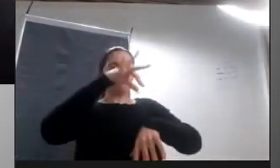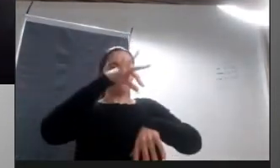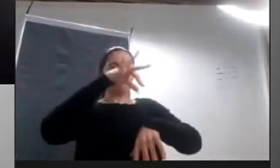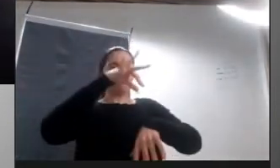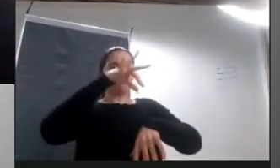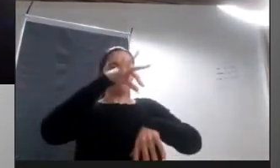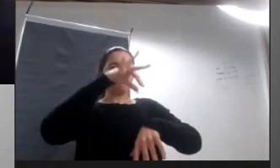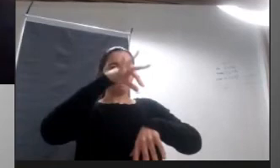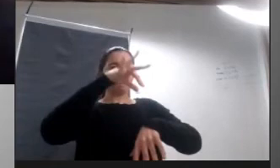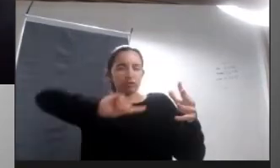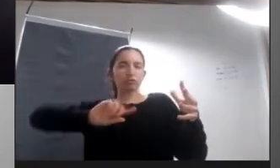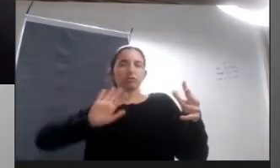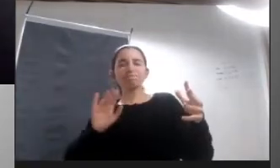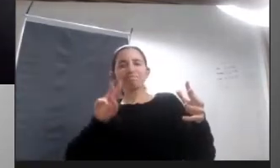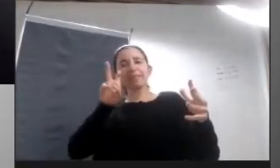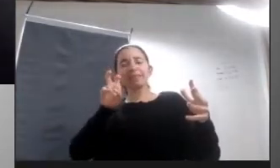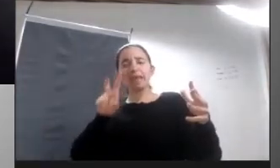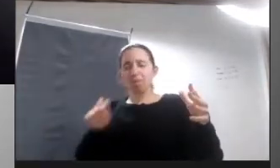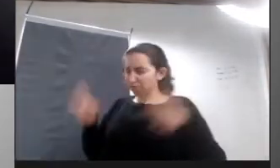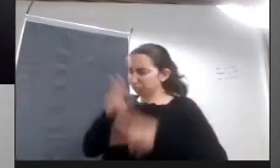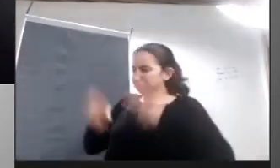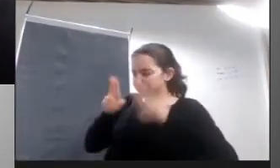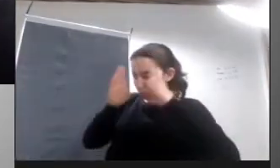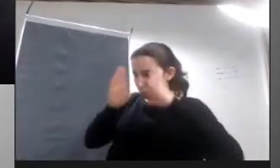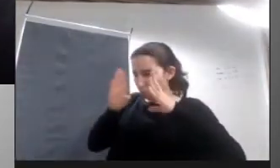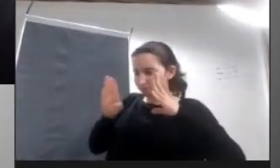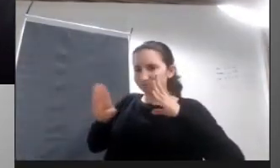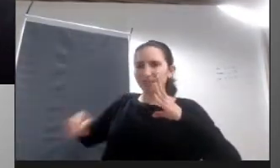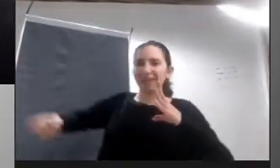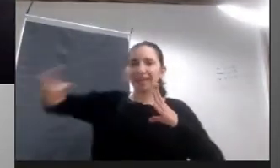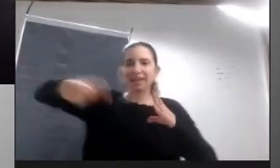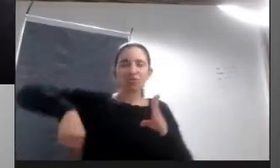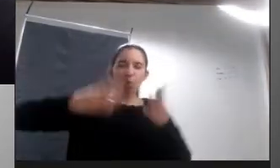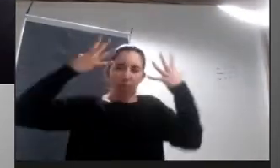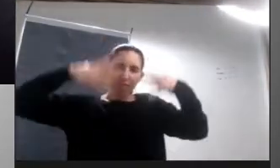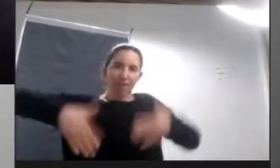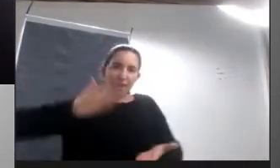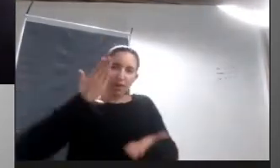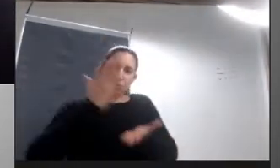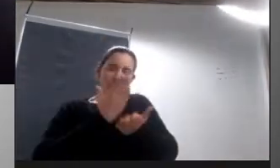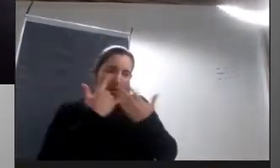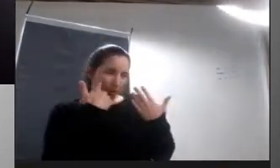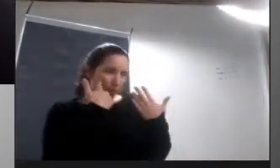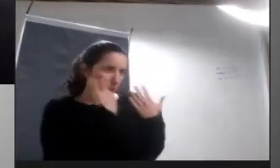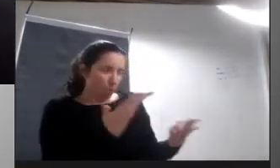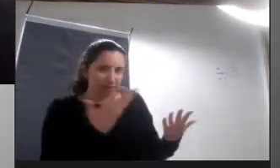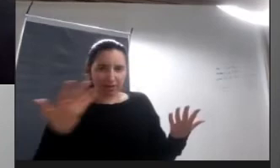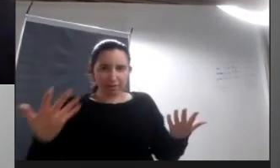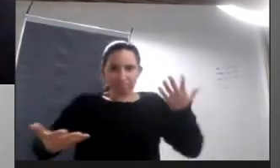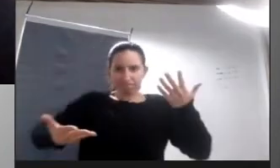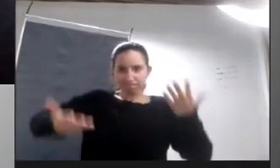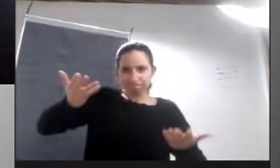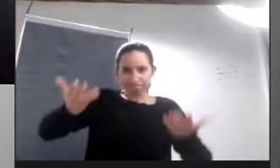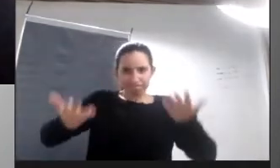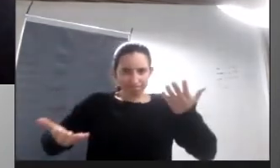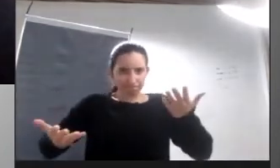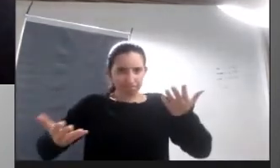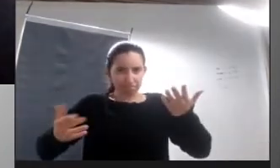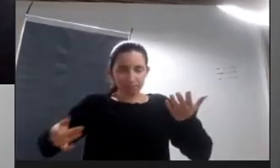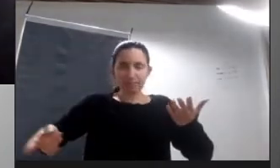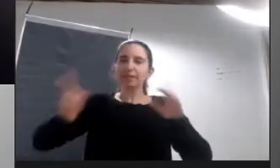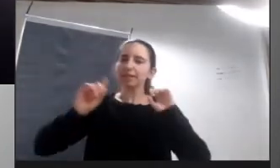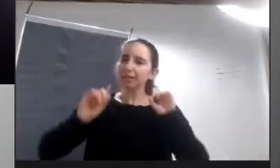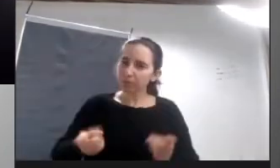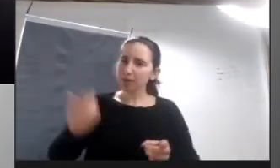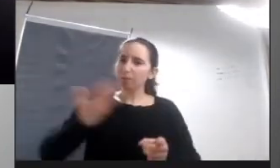interpelado en términos de derechos humanos, y parte de nuestro trabajo, en el cual coincidimos también con muchos activistas del movimiento de personas